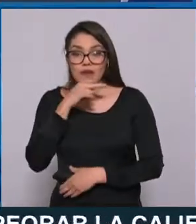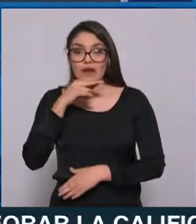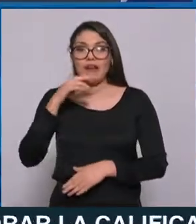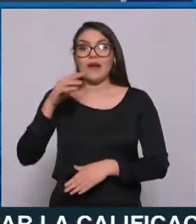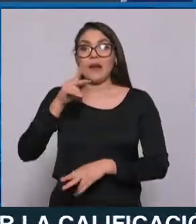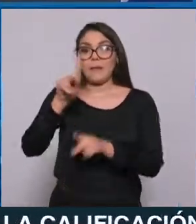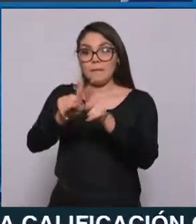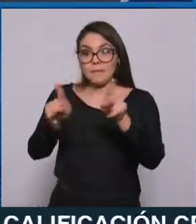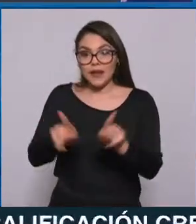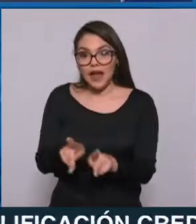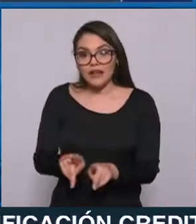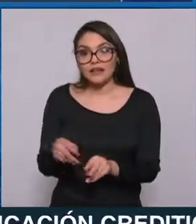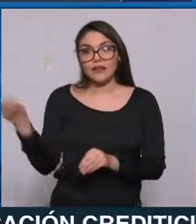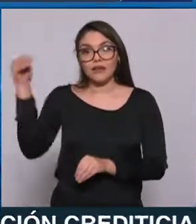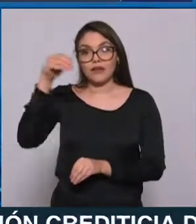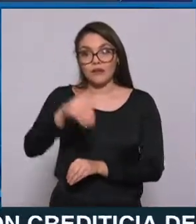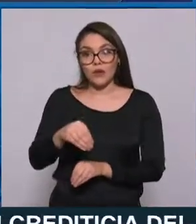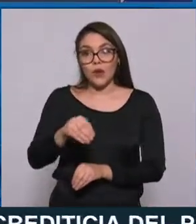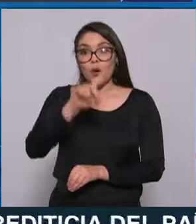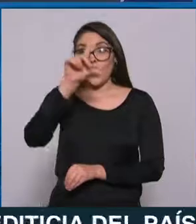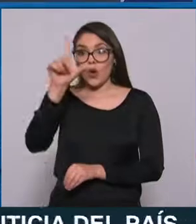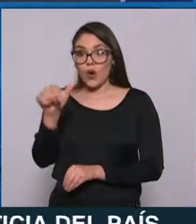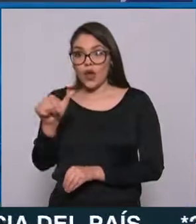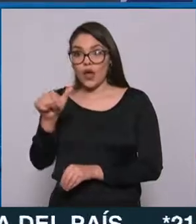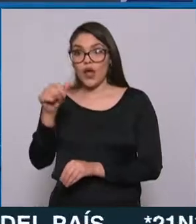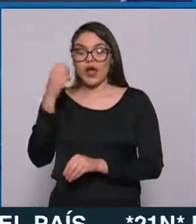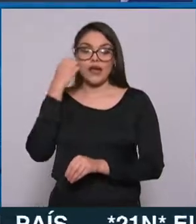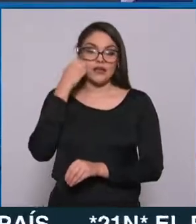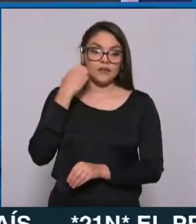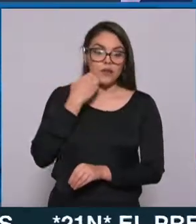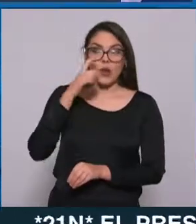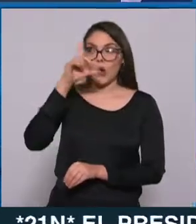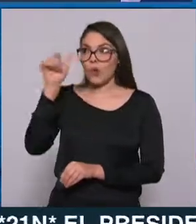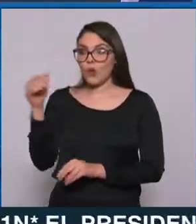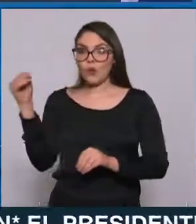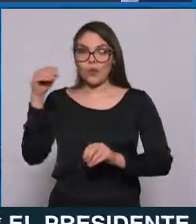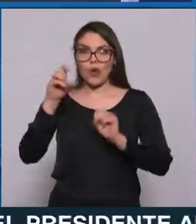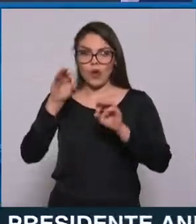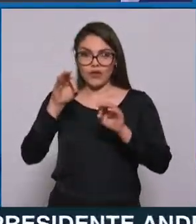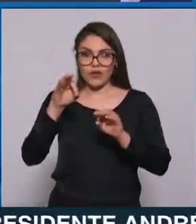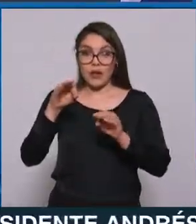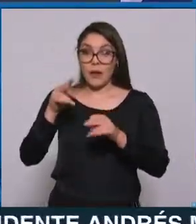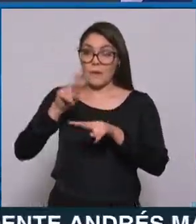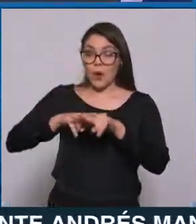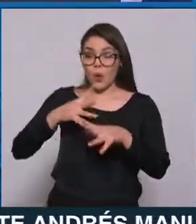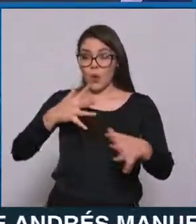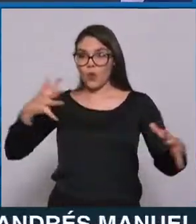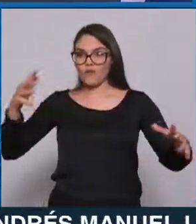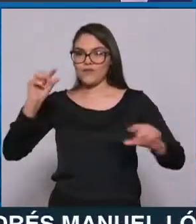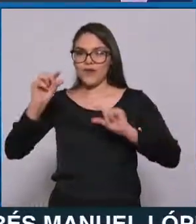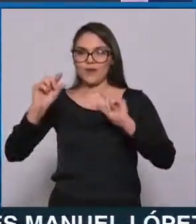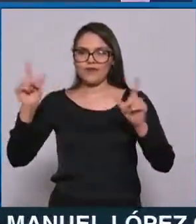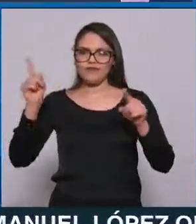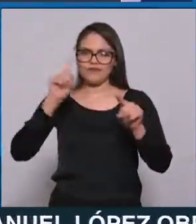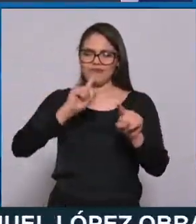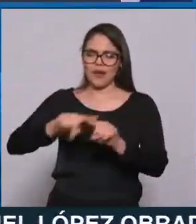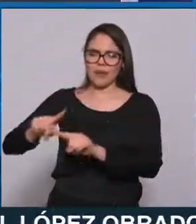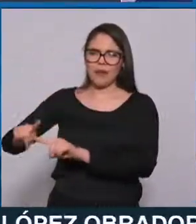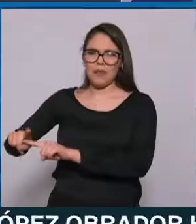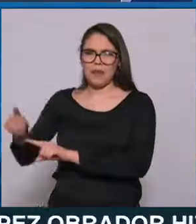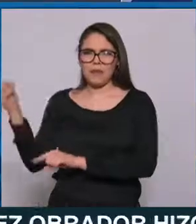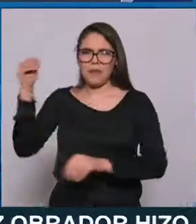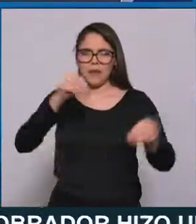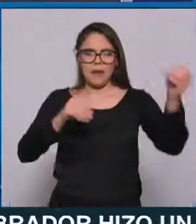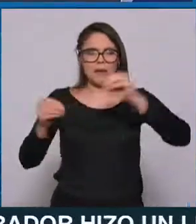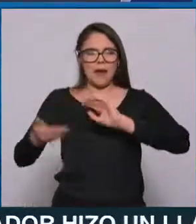le van a hacer oficinas, así que mucho parque no va a quedar. Así es. Entonces, lo que quiero decir es que nosotros tenemos, y hace muy